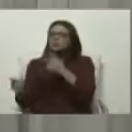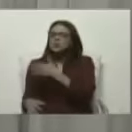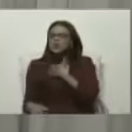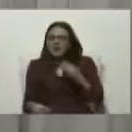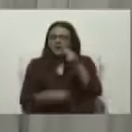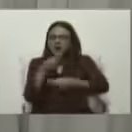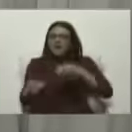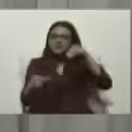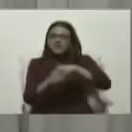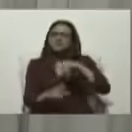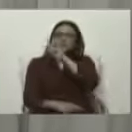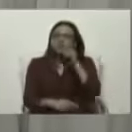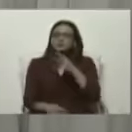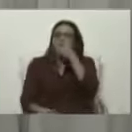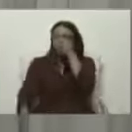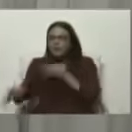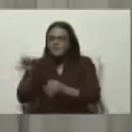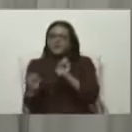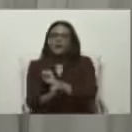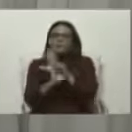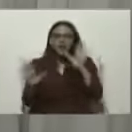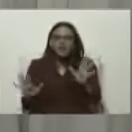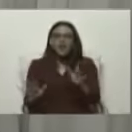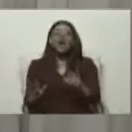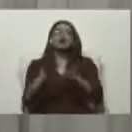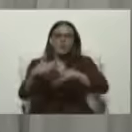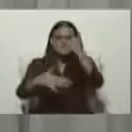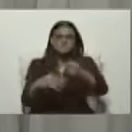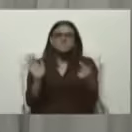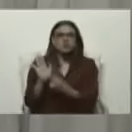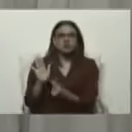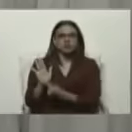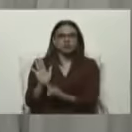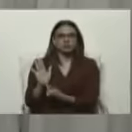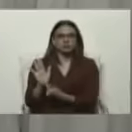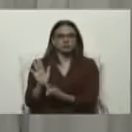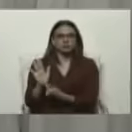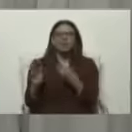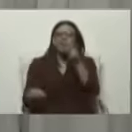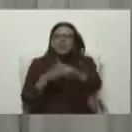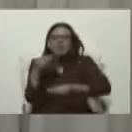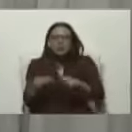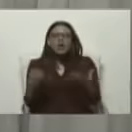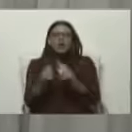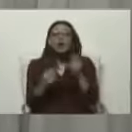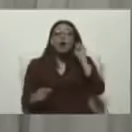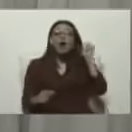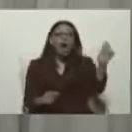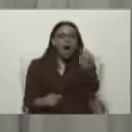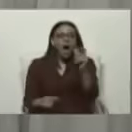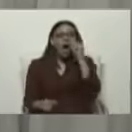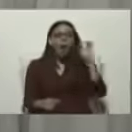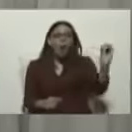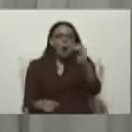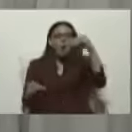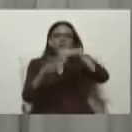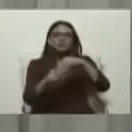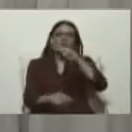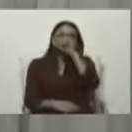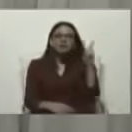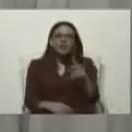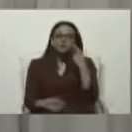tú con Venezuela y con las venezolanas y los venezolanos? Y lo llaman